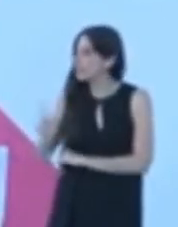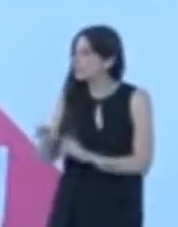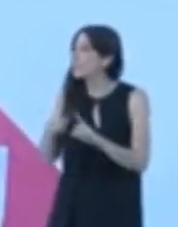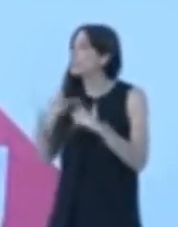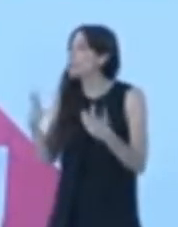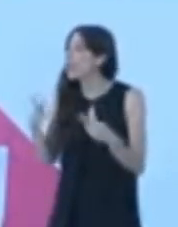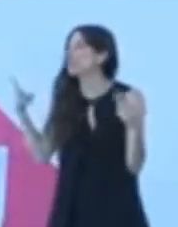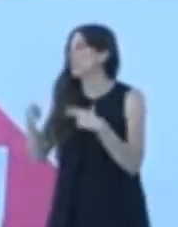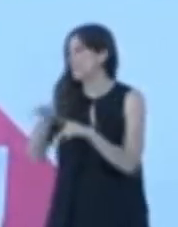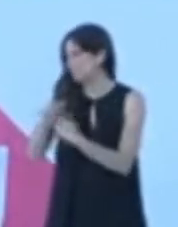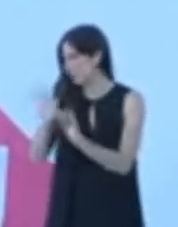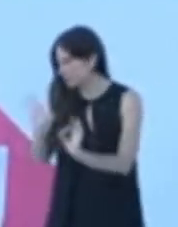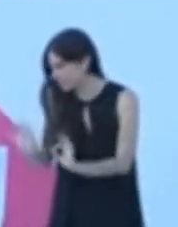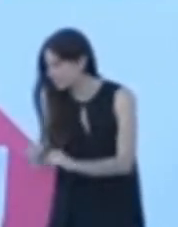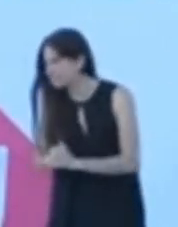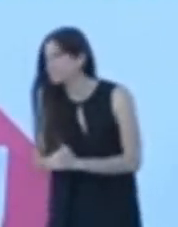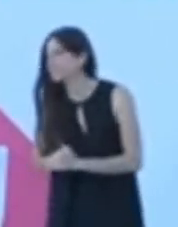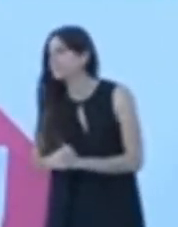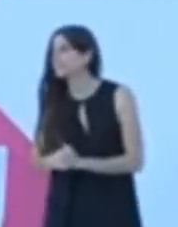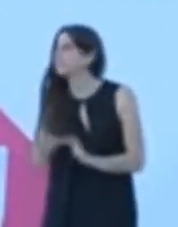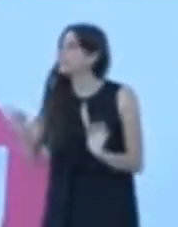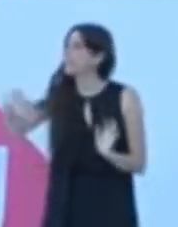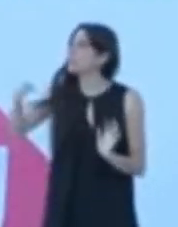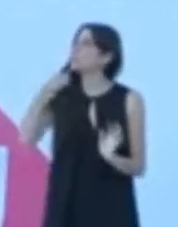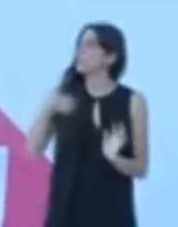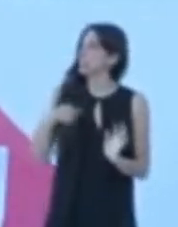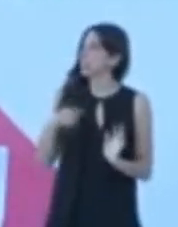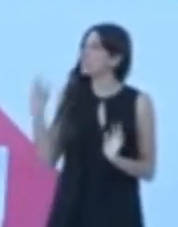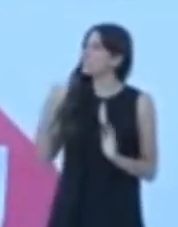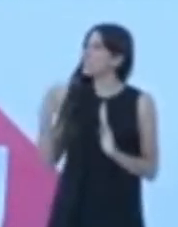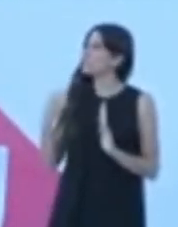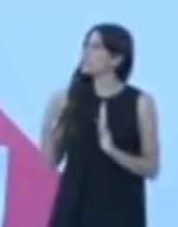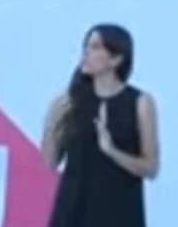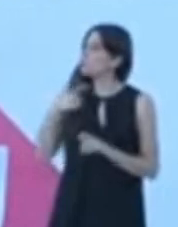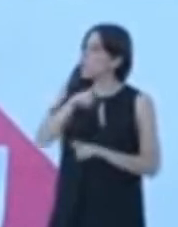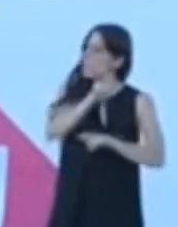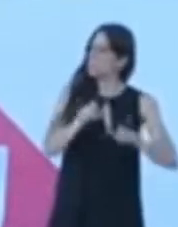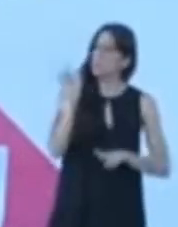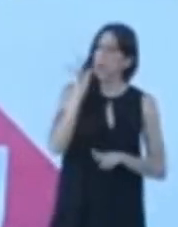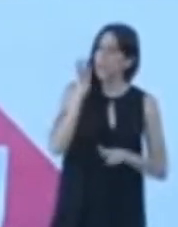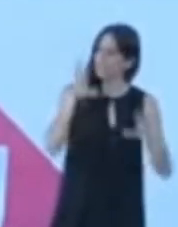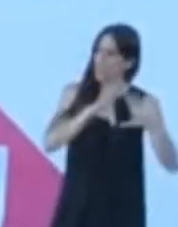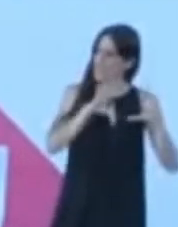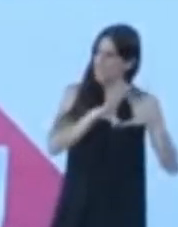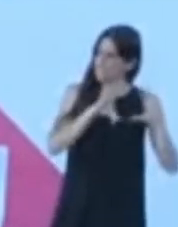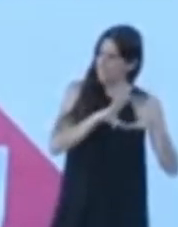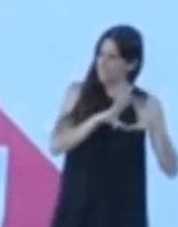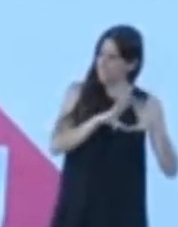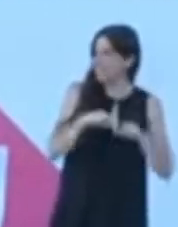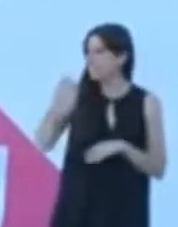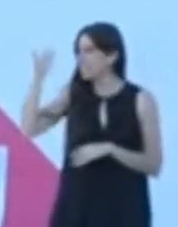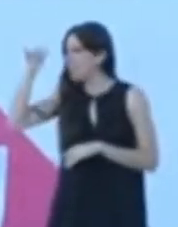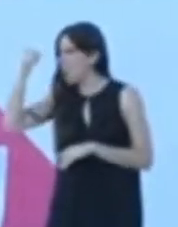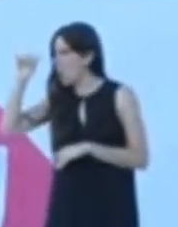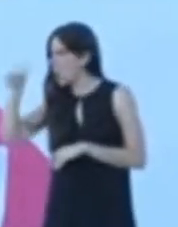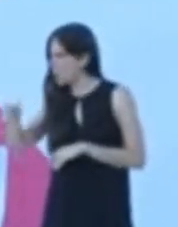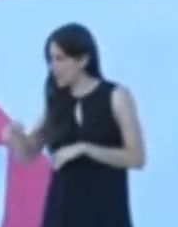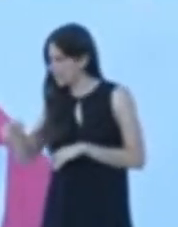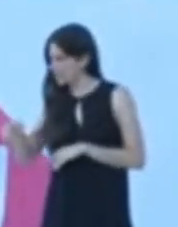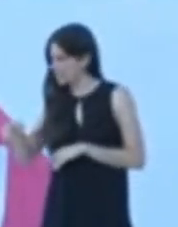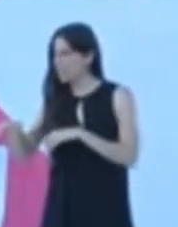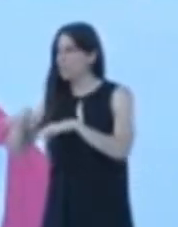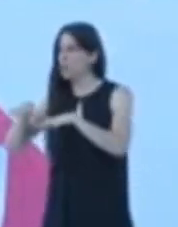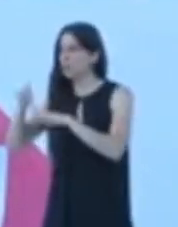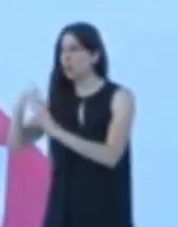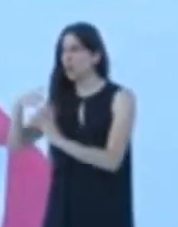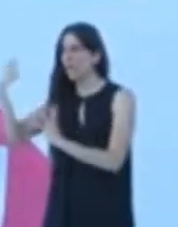nos dicen que hay que enfrentar a las mujeres feministas con los hombres y con el movimiento